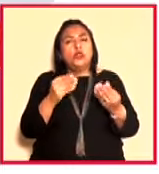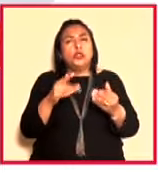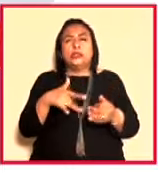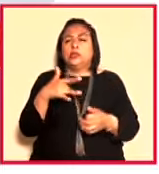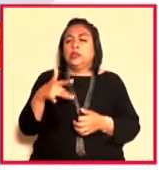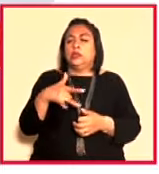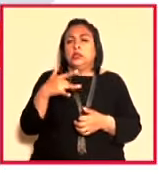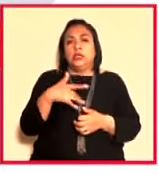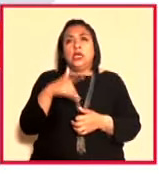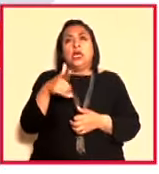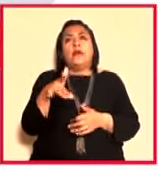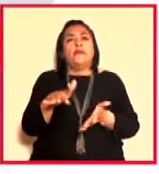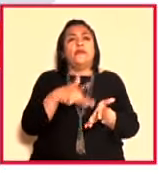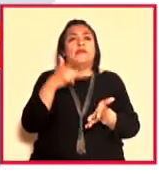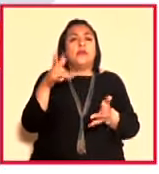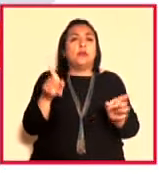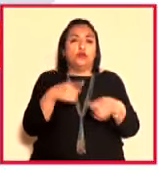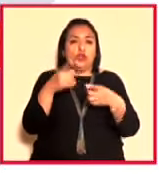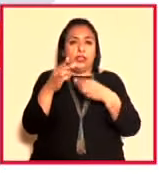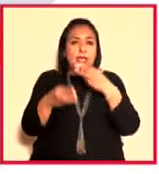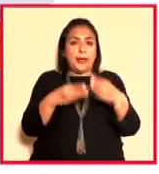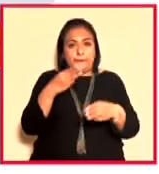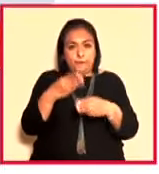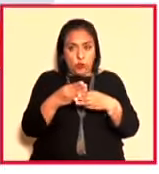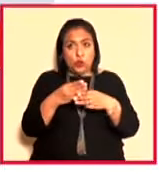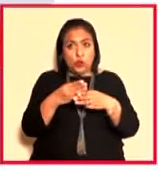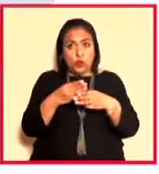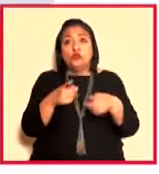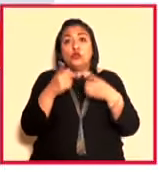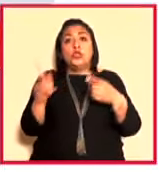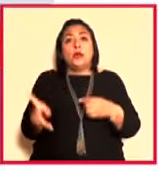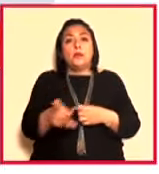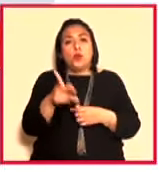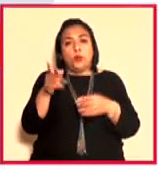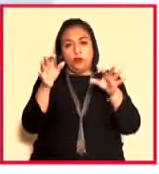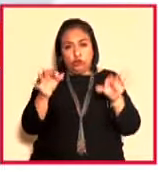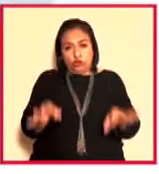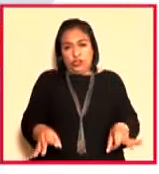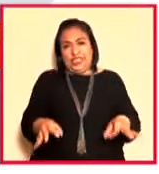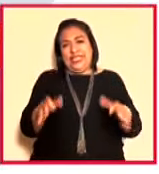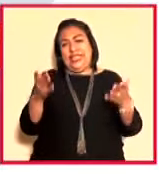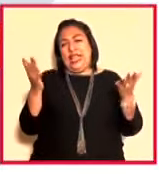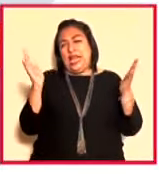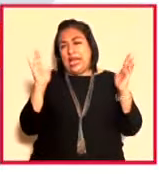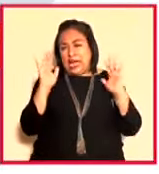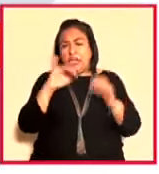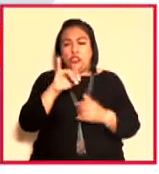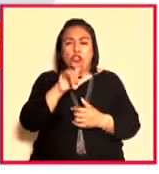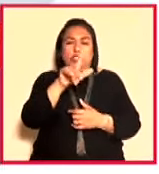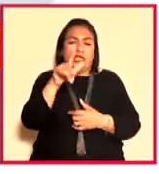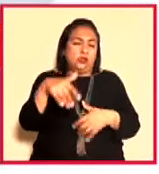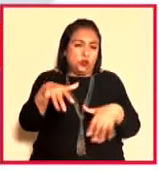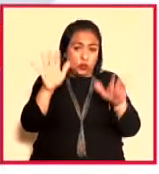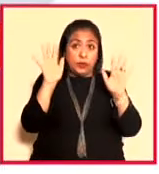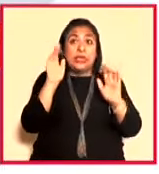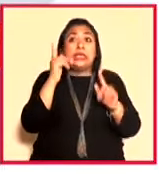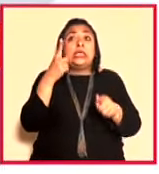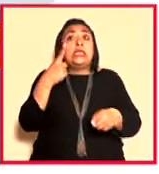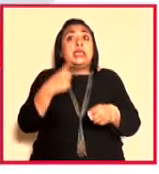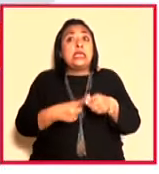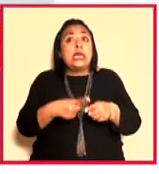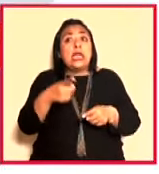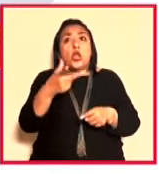se inspira en música del mundo, música de pueblos originarios, música celta, jazz, en fin. Estamos hablando del